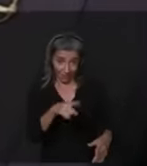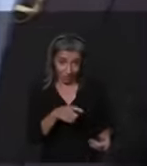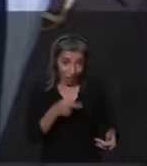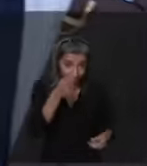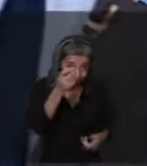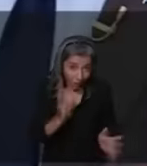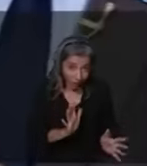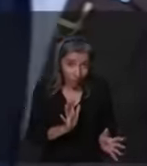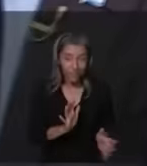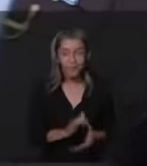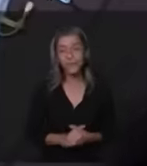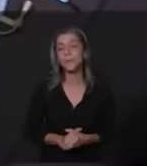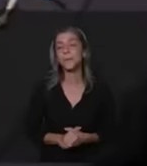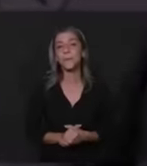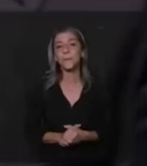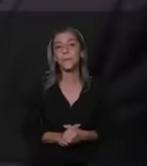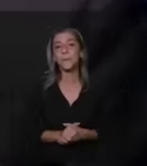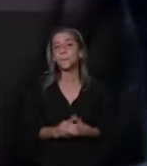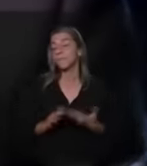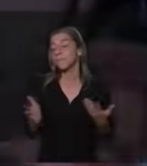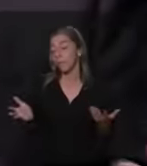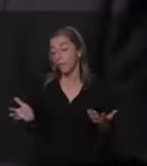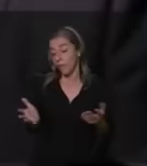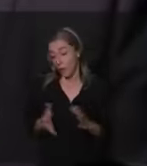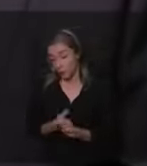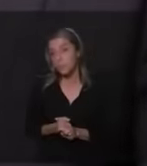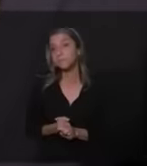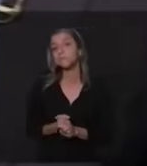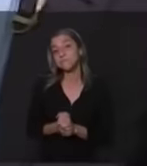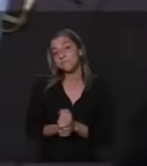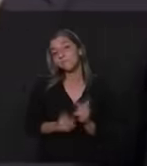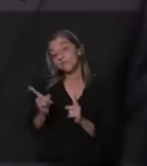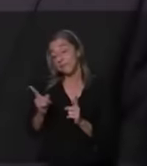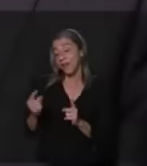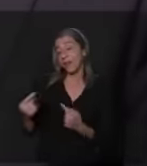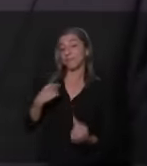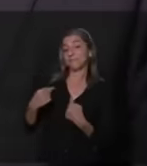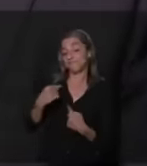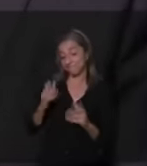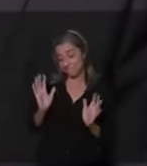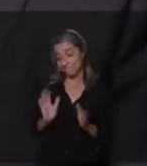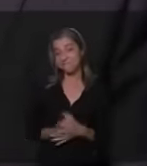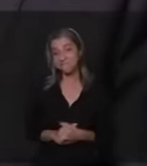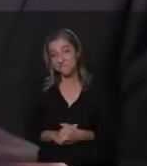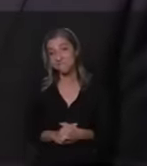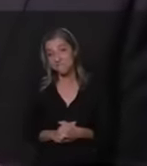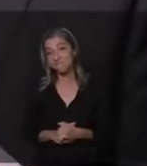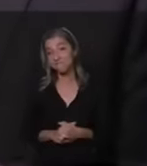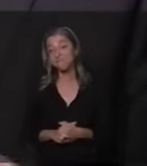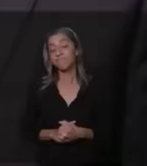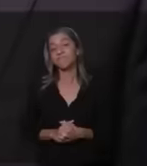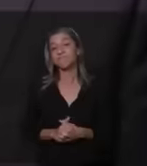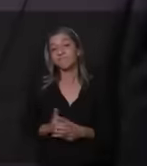Candidato Massa. Bueno, más allá de chicanas que de alguna manera tienen que ver